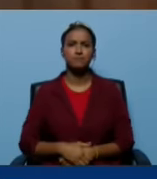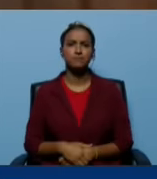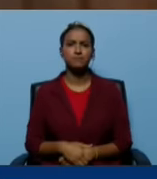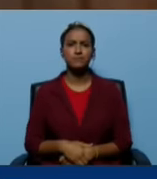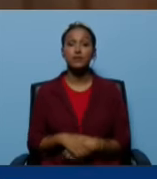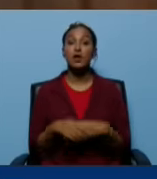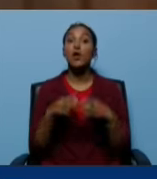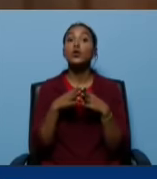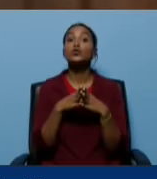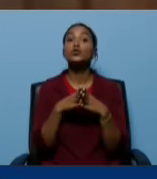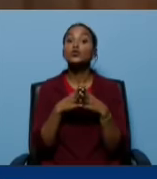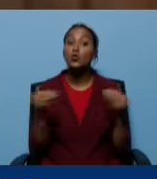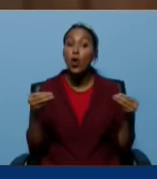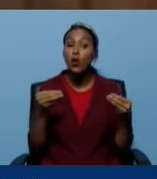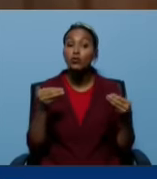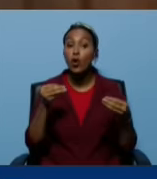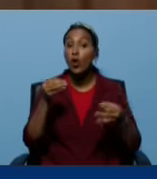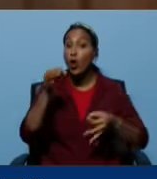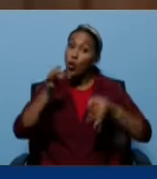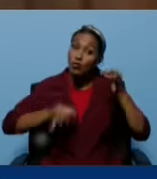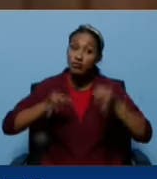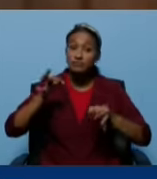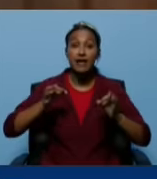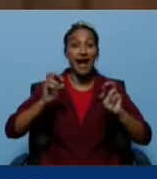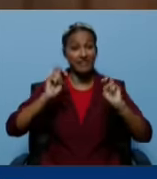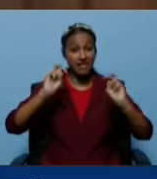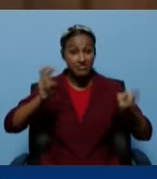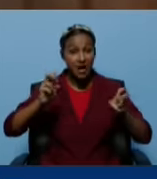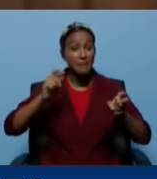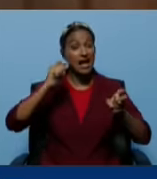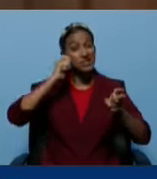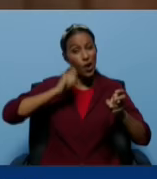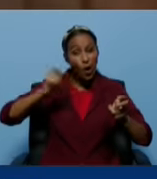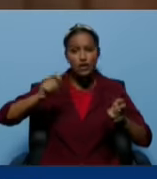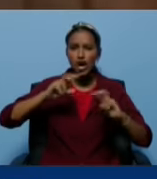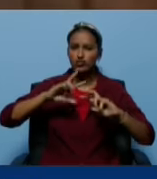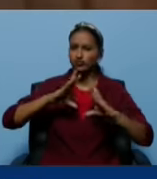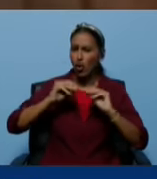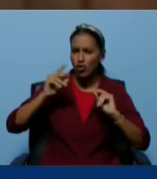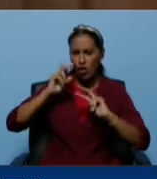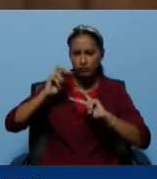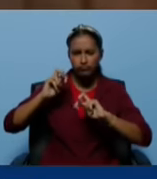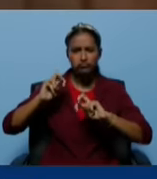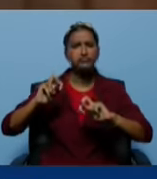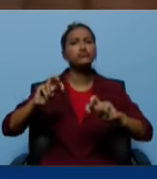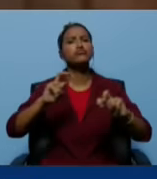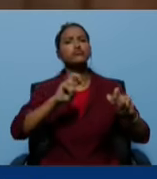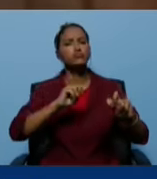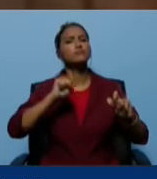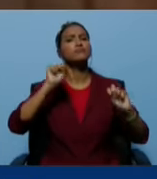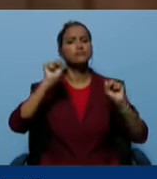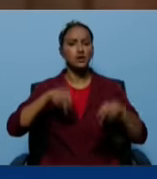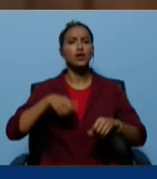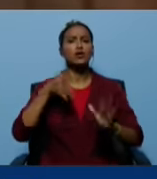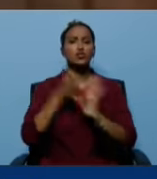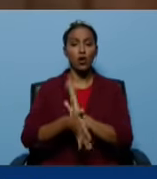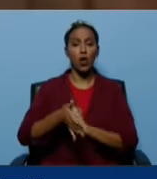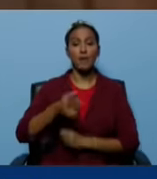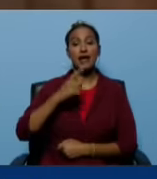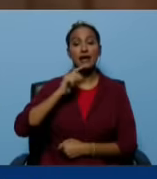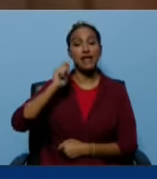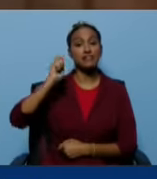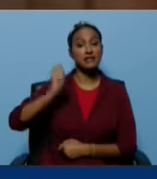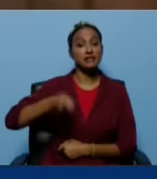los recursos jurídicos correspondientes y acatando de manera inequívoca ese dictamen que ha dado el